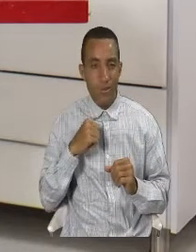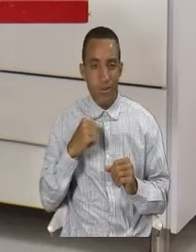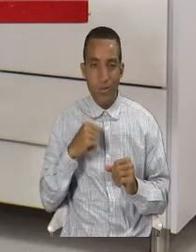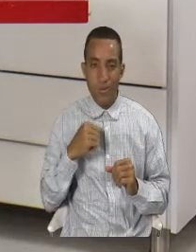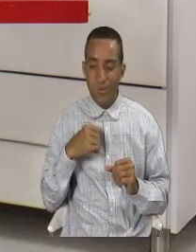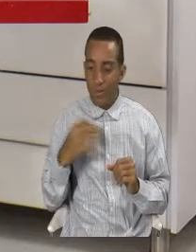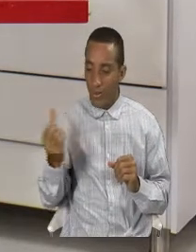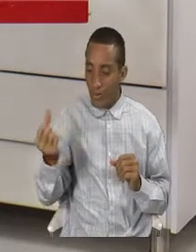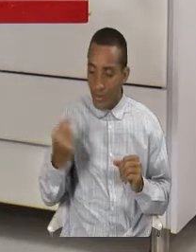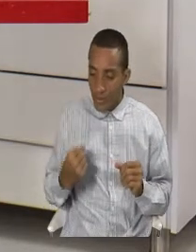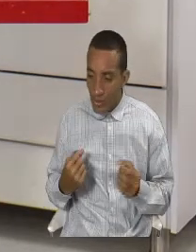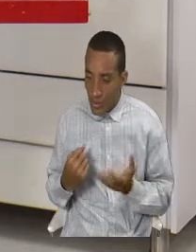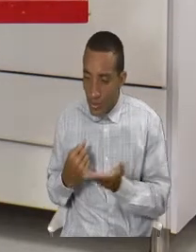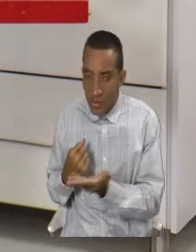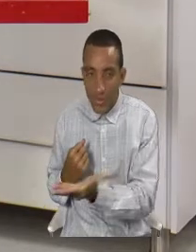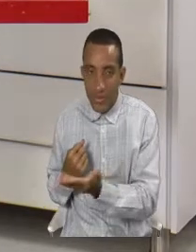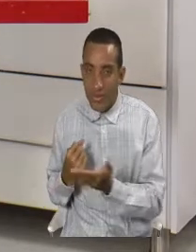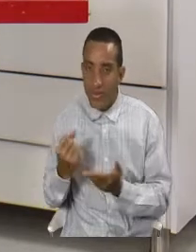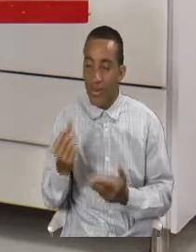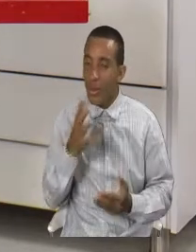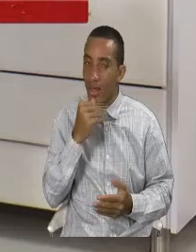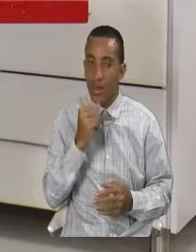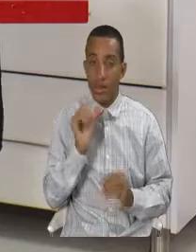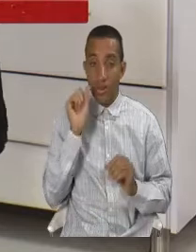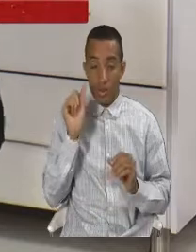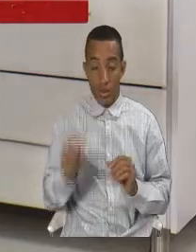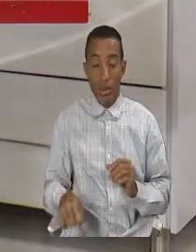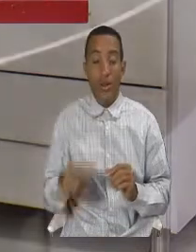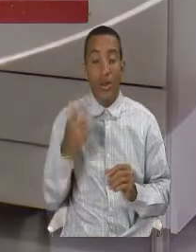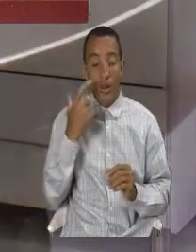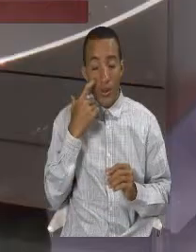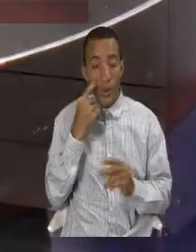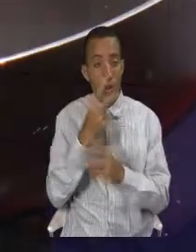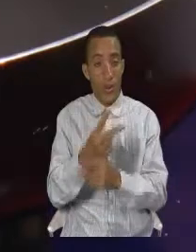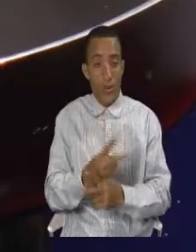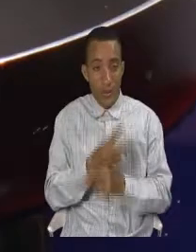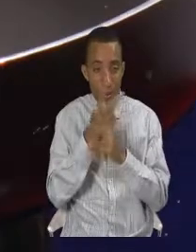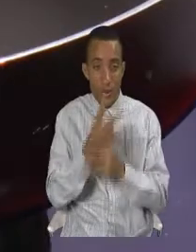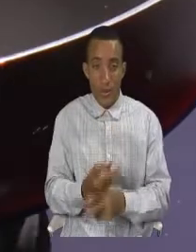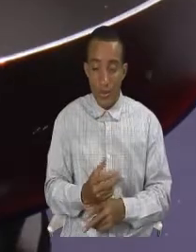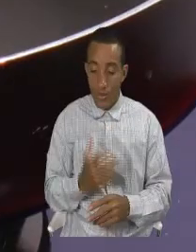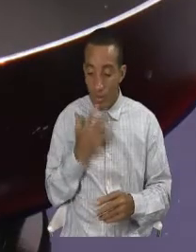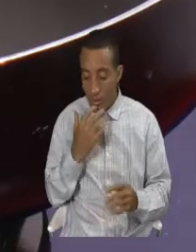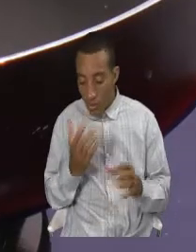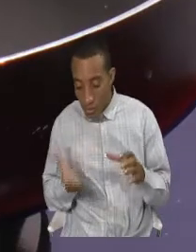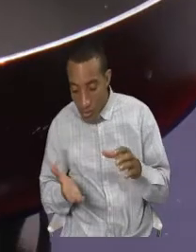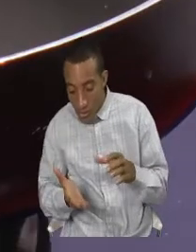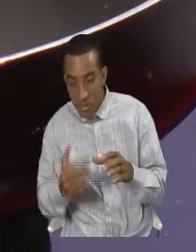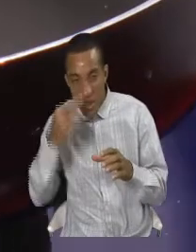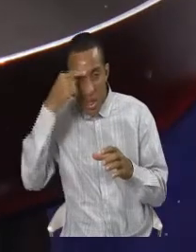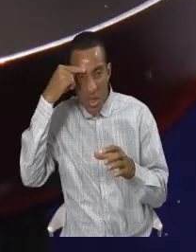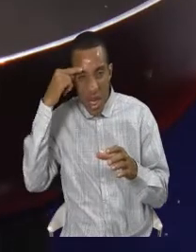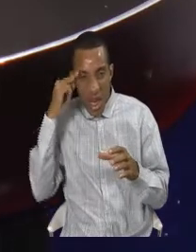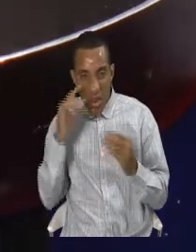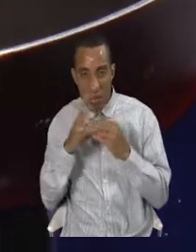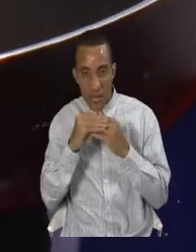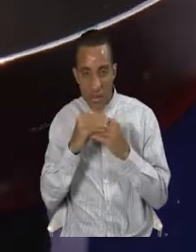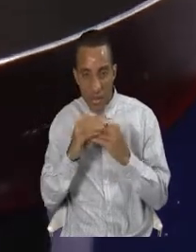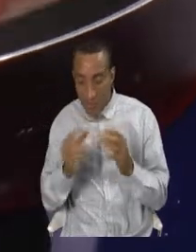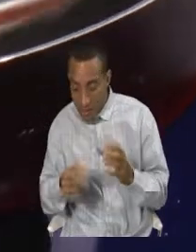una gratinadora. Tener siempre cuidado que no se nos vaya a quemar el pan. Y lo que hacemos